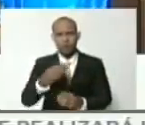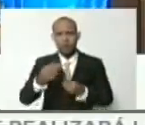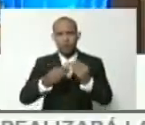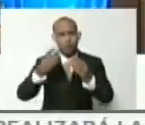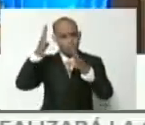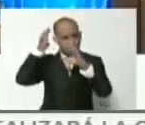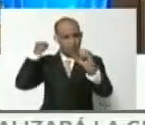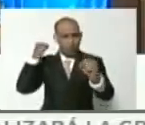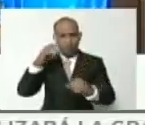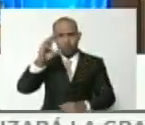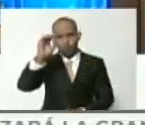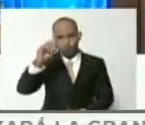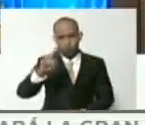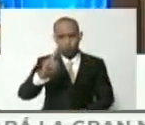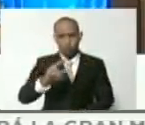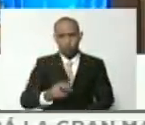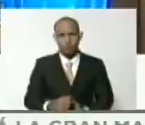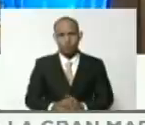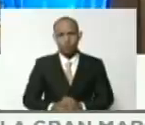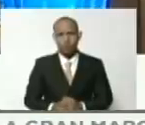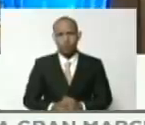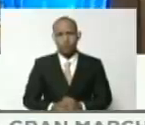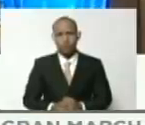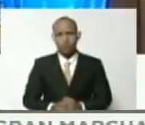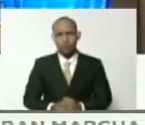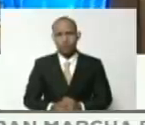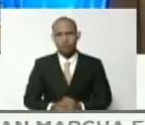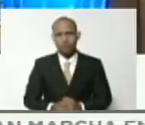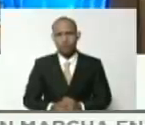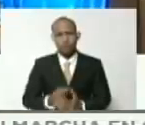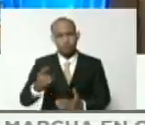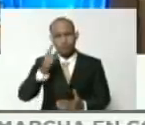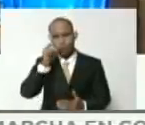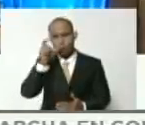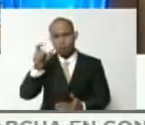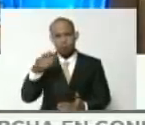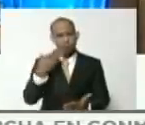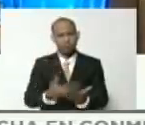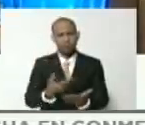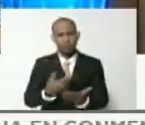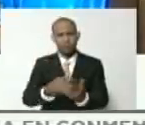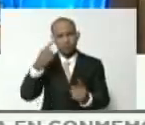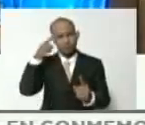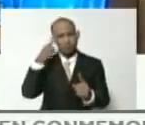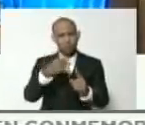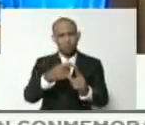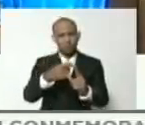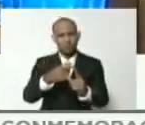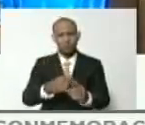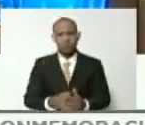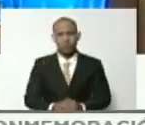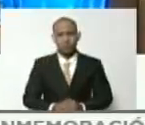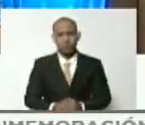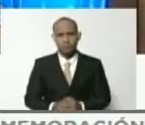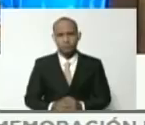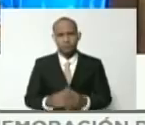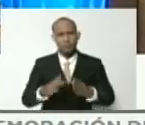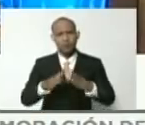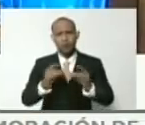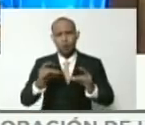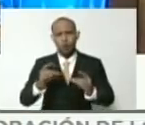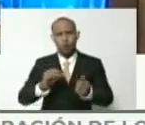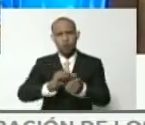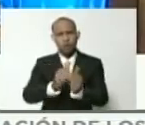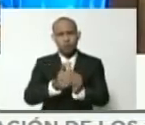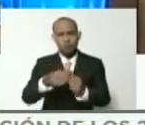del sistema de Naciones Unidas, ha sido testigo directo de los acontecimientos